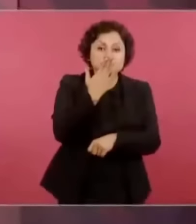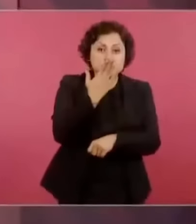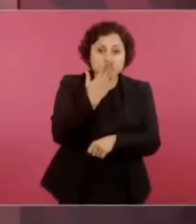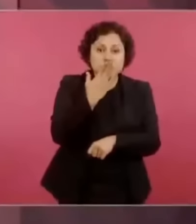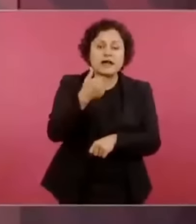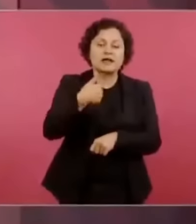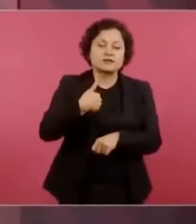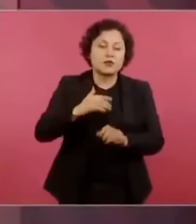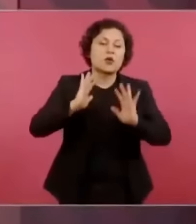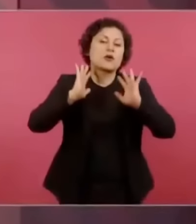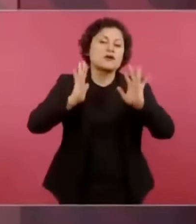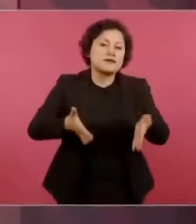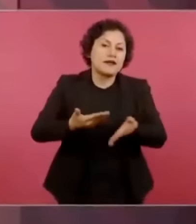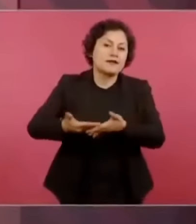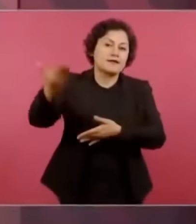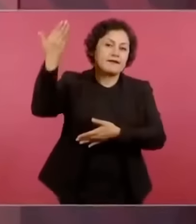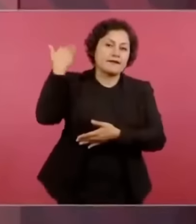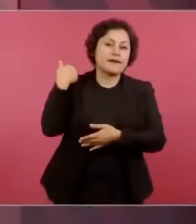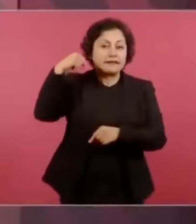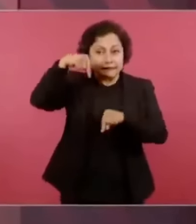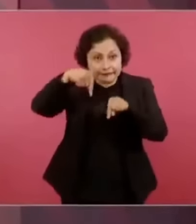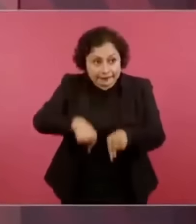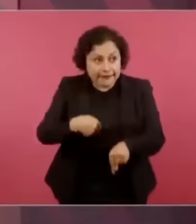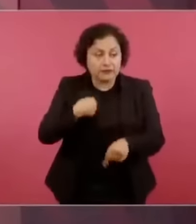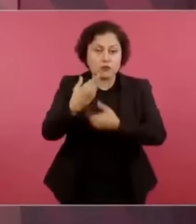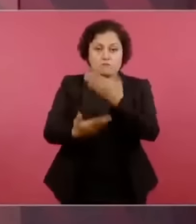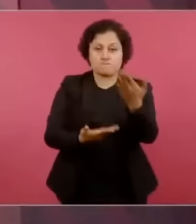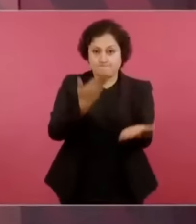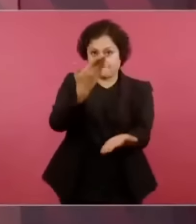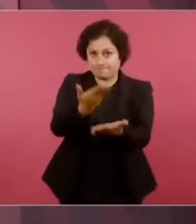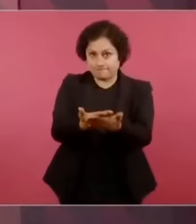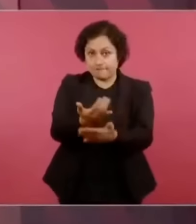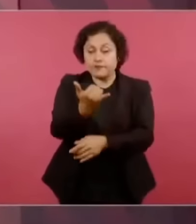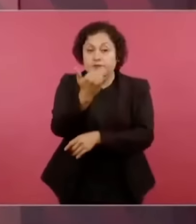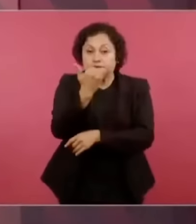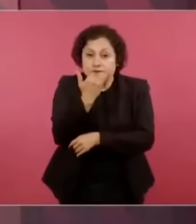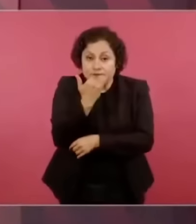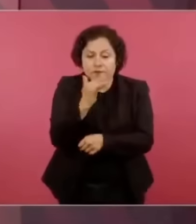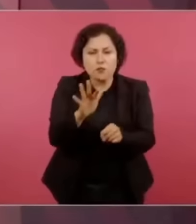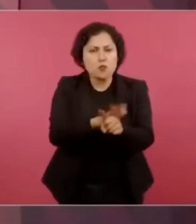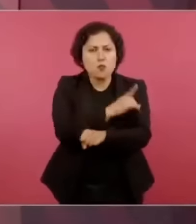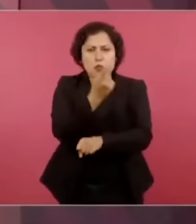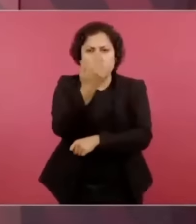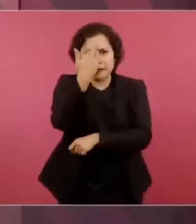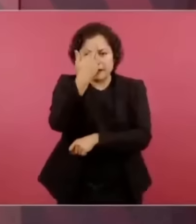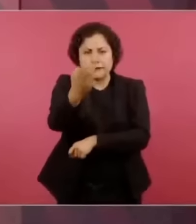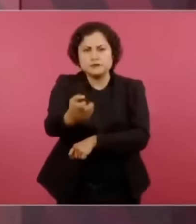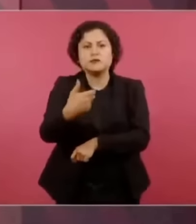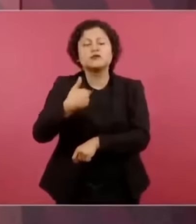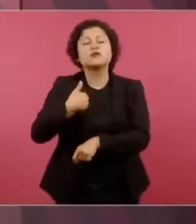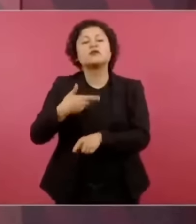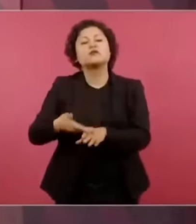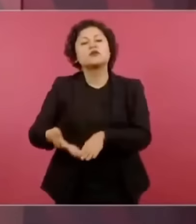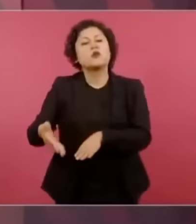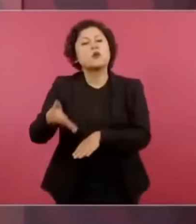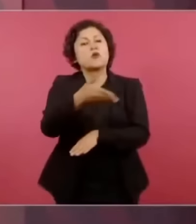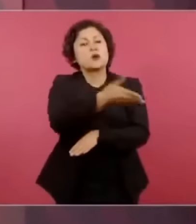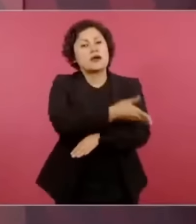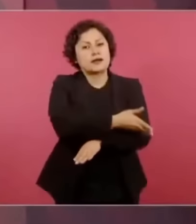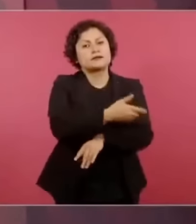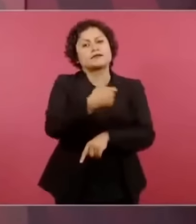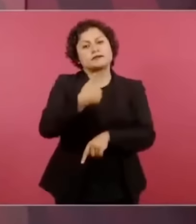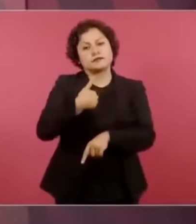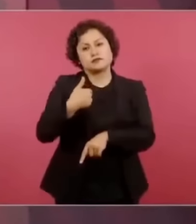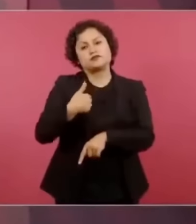disculpa porque yo hice la sugerencia,